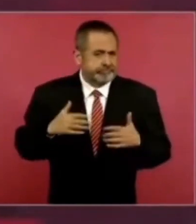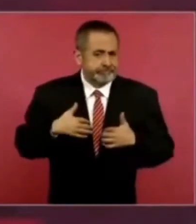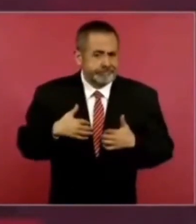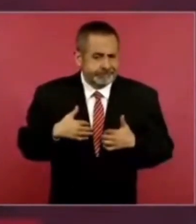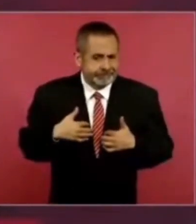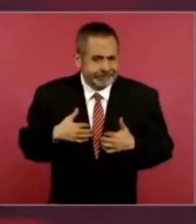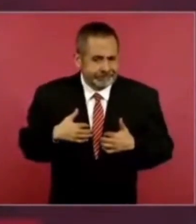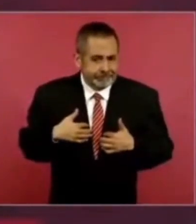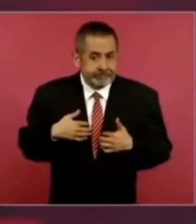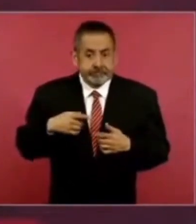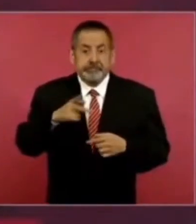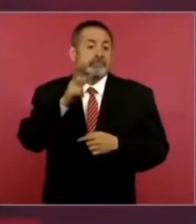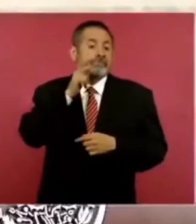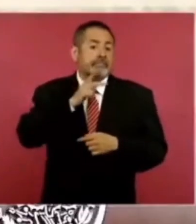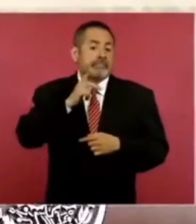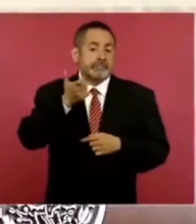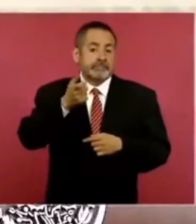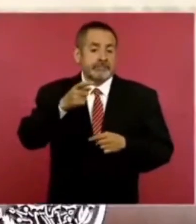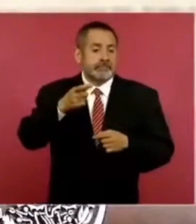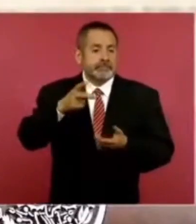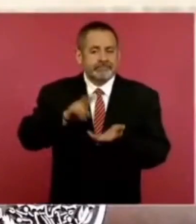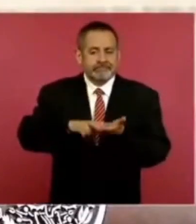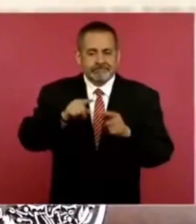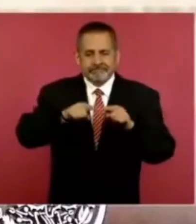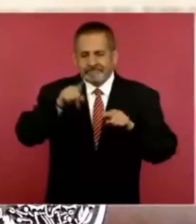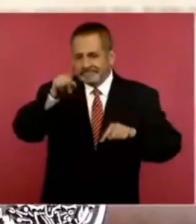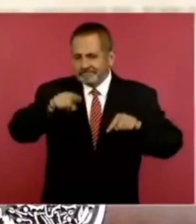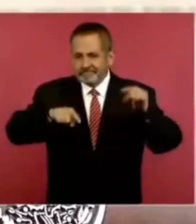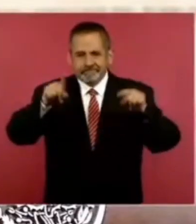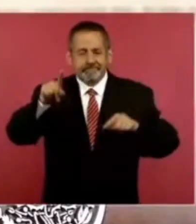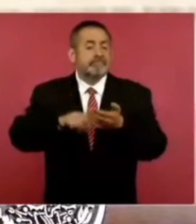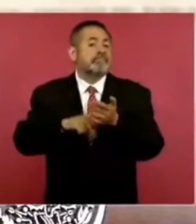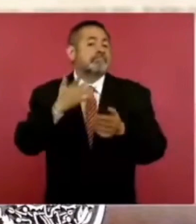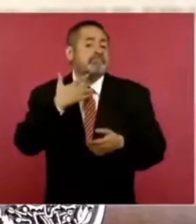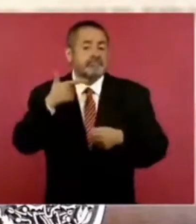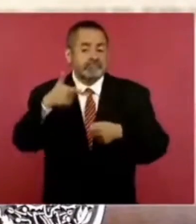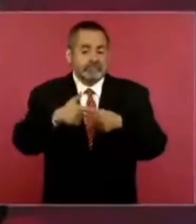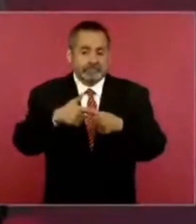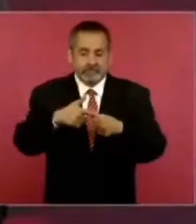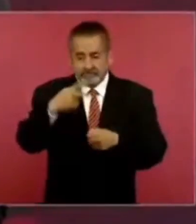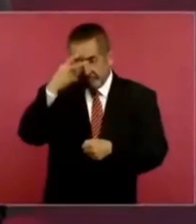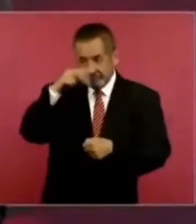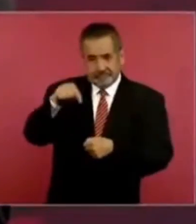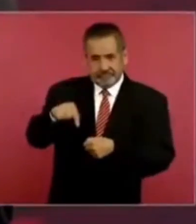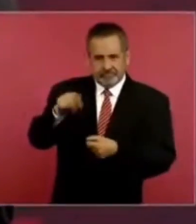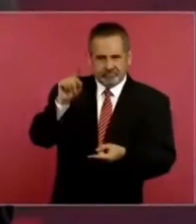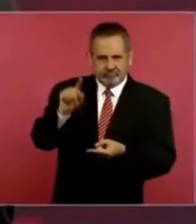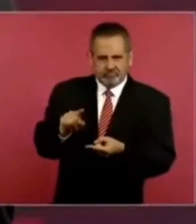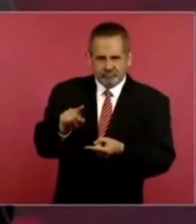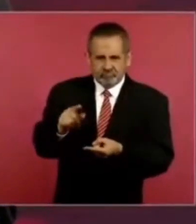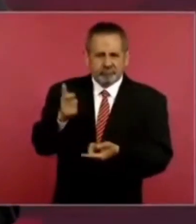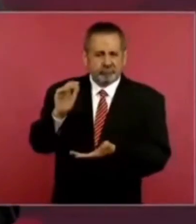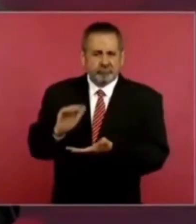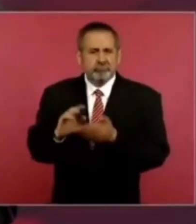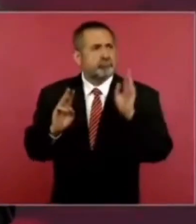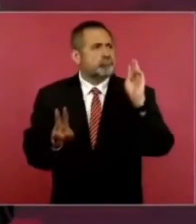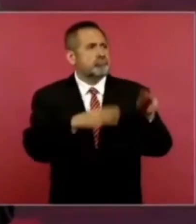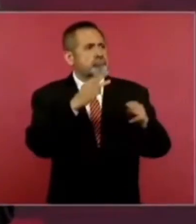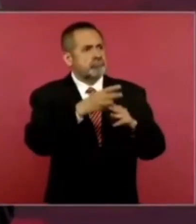Los precios del petróleo o los precios de las gasolinas en México son de los más bajos del